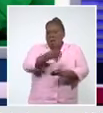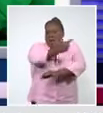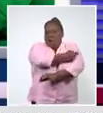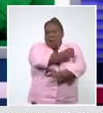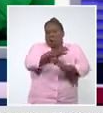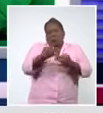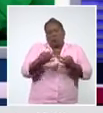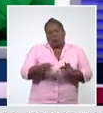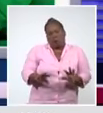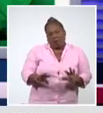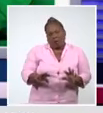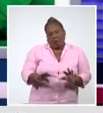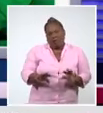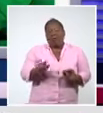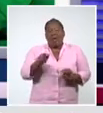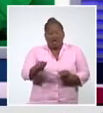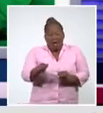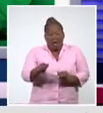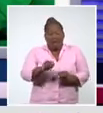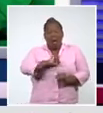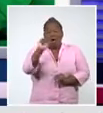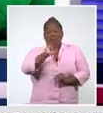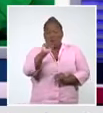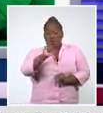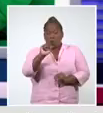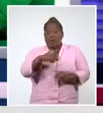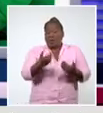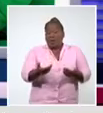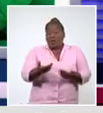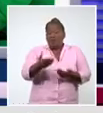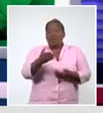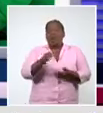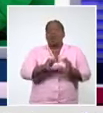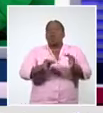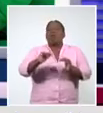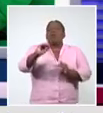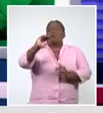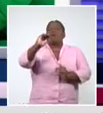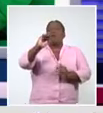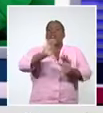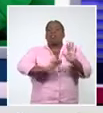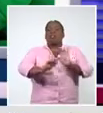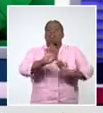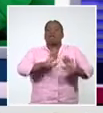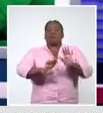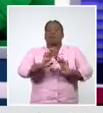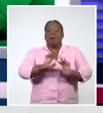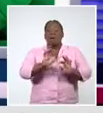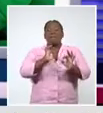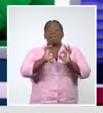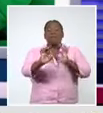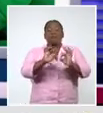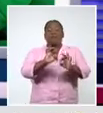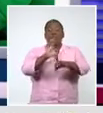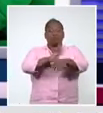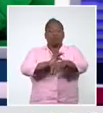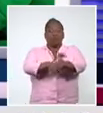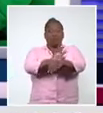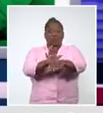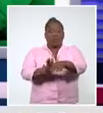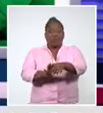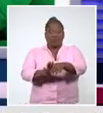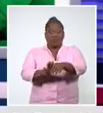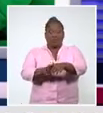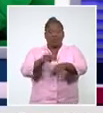logran niveles de anticuerpos neutralizantes, que son los que protegen de la enfermedad, que